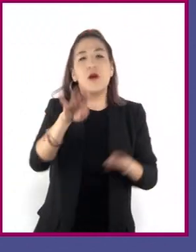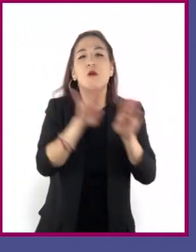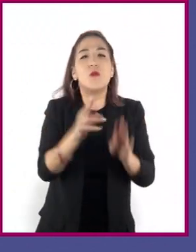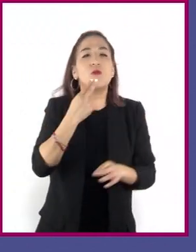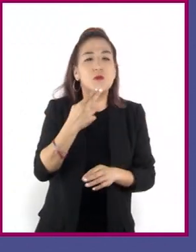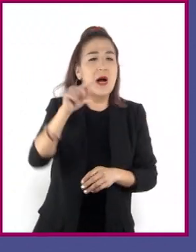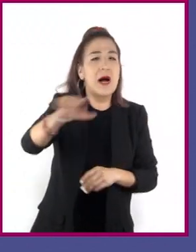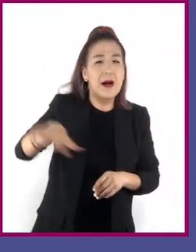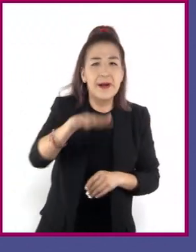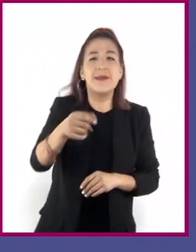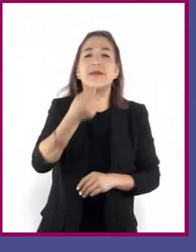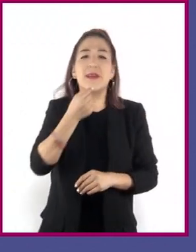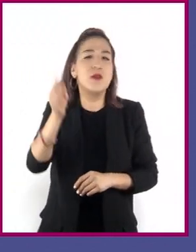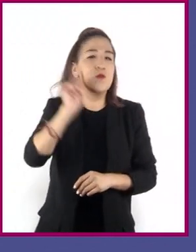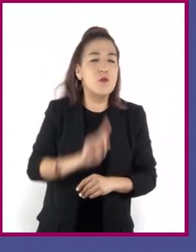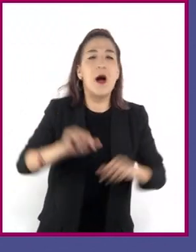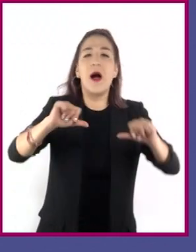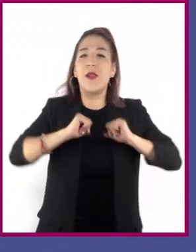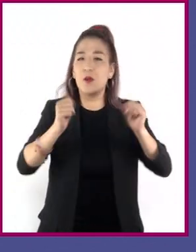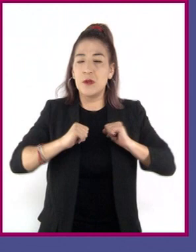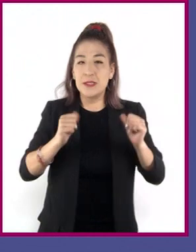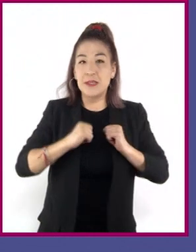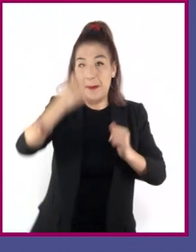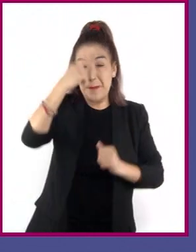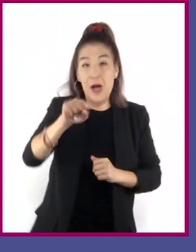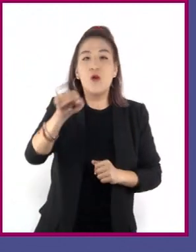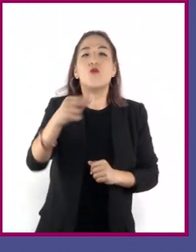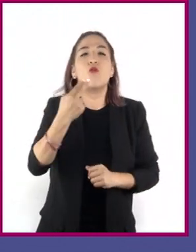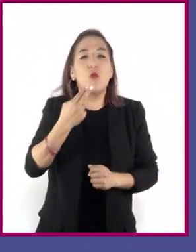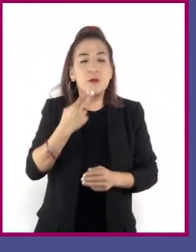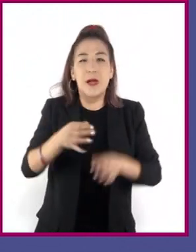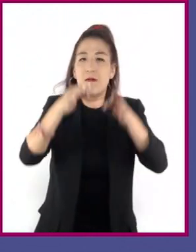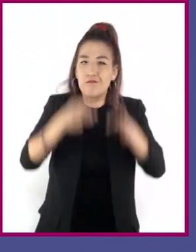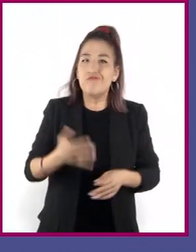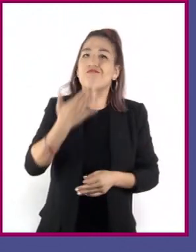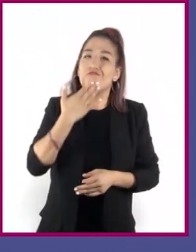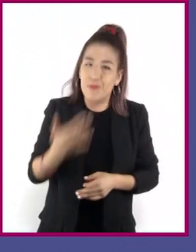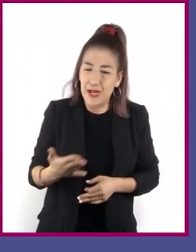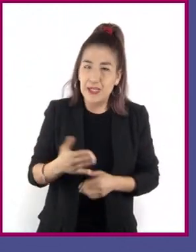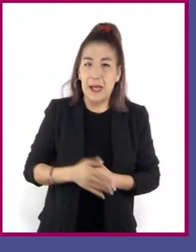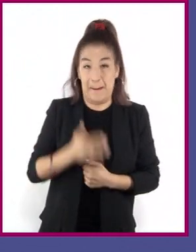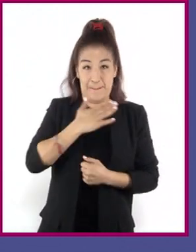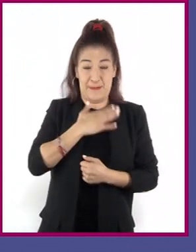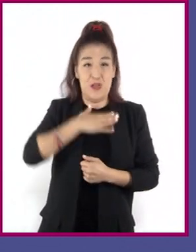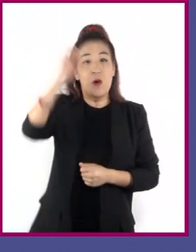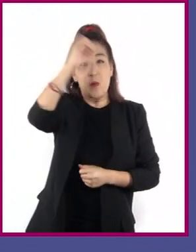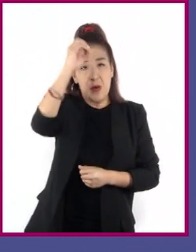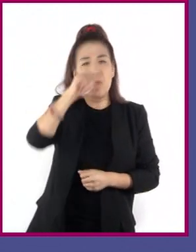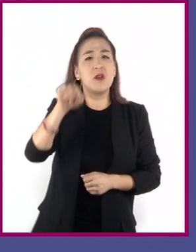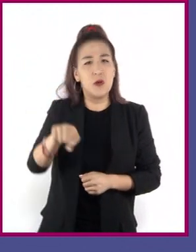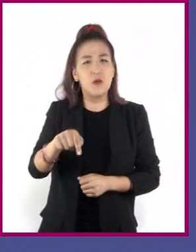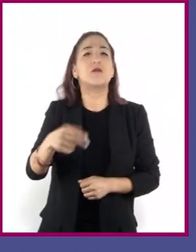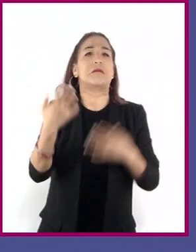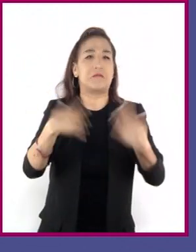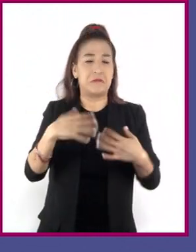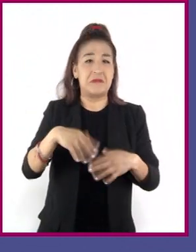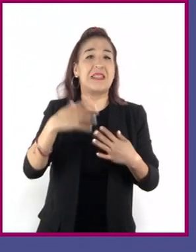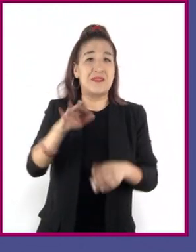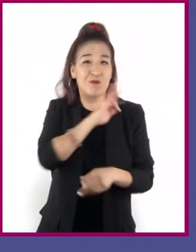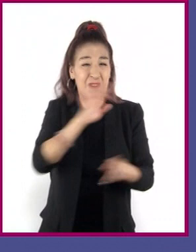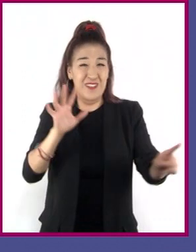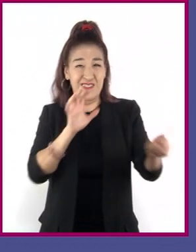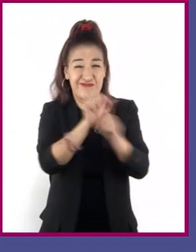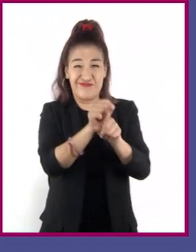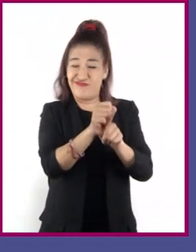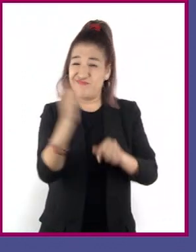niños y adolescentes a hacer un uso correcto en mi opinión esto sería un reto bastante difícil